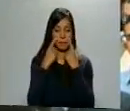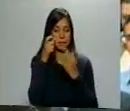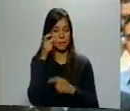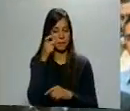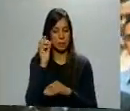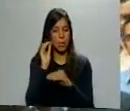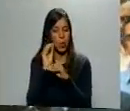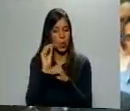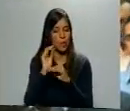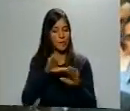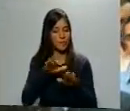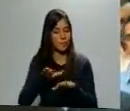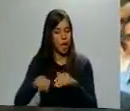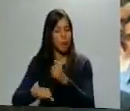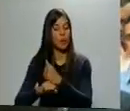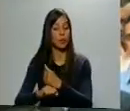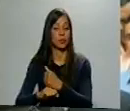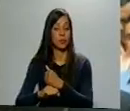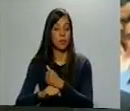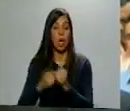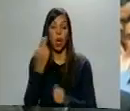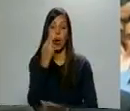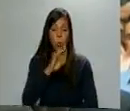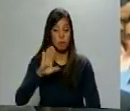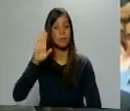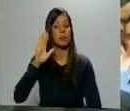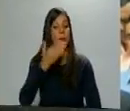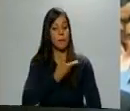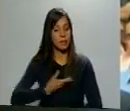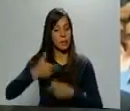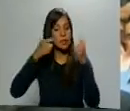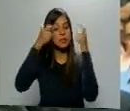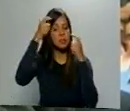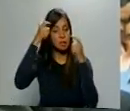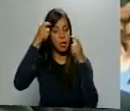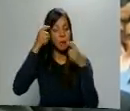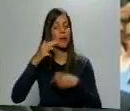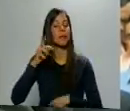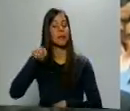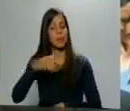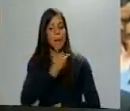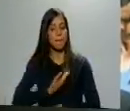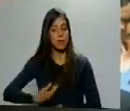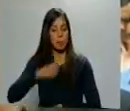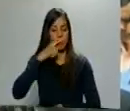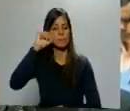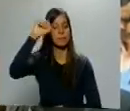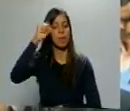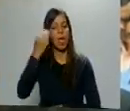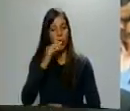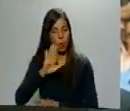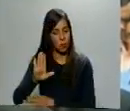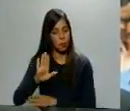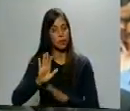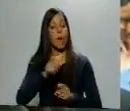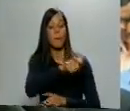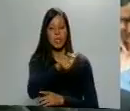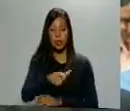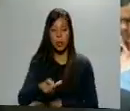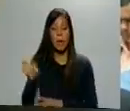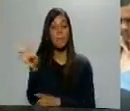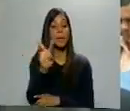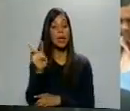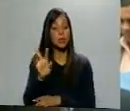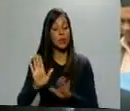su compromiso, por ese compromiso. Ese compromiso del presidente Chávez y ese compromiso del presidente Maduro de garantizarle a los venezolanos y a las